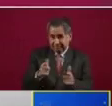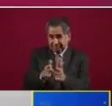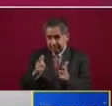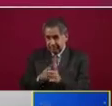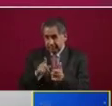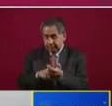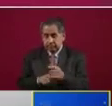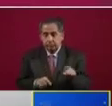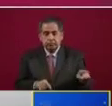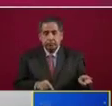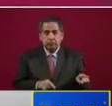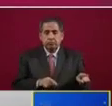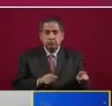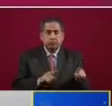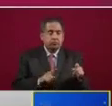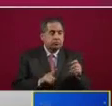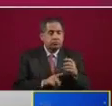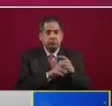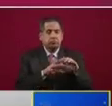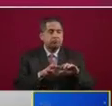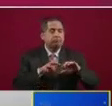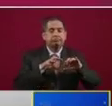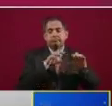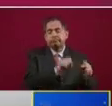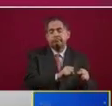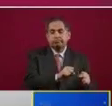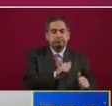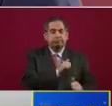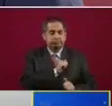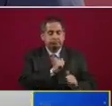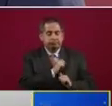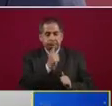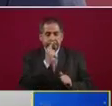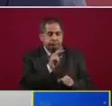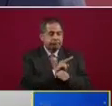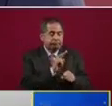y tomaron a los custodios